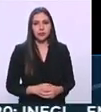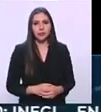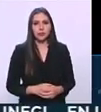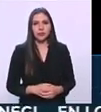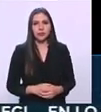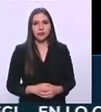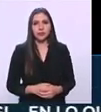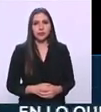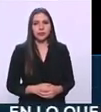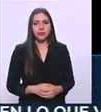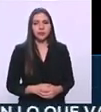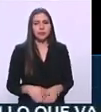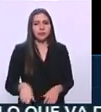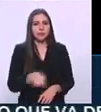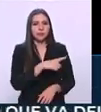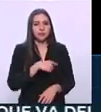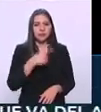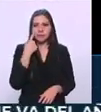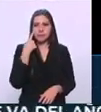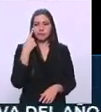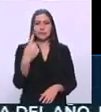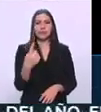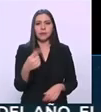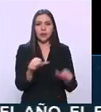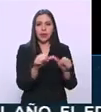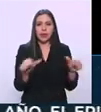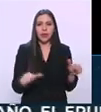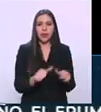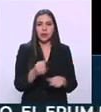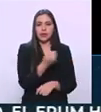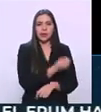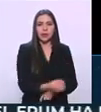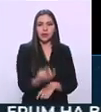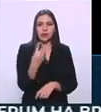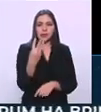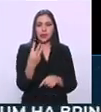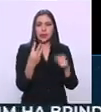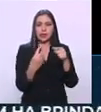focalizado tres áreas de concentración